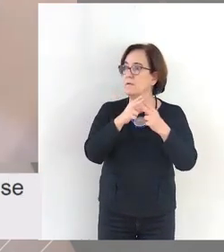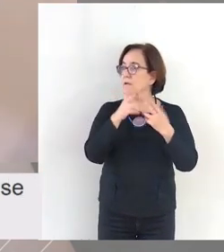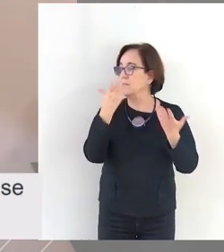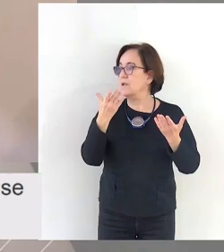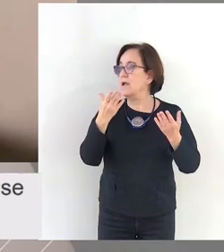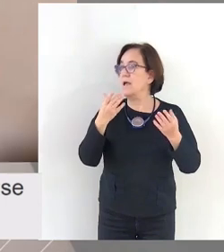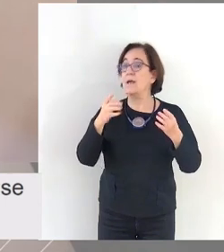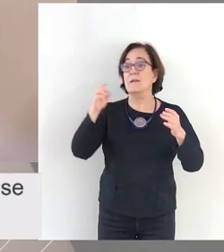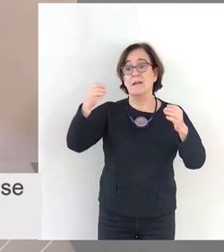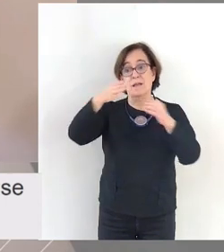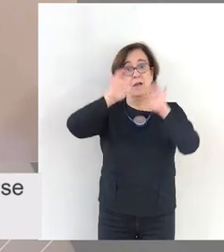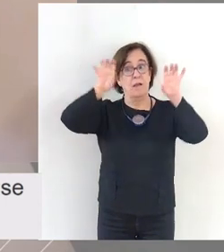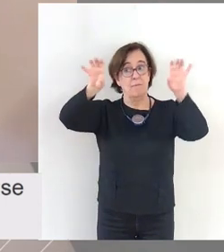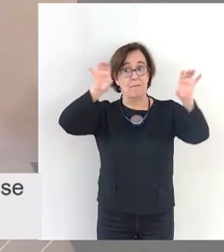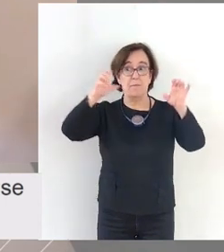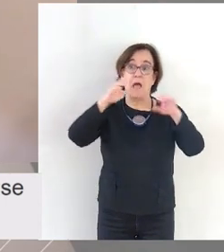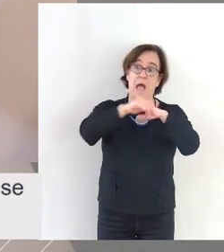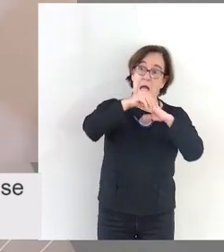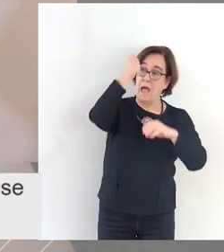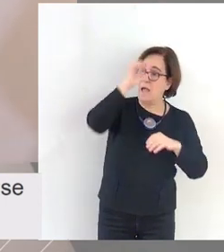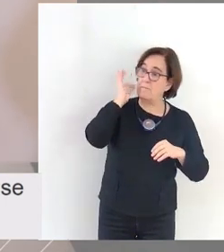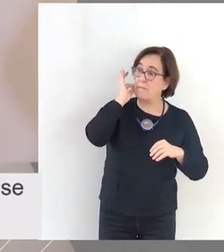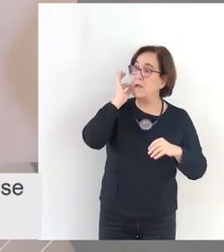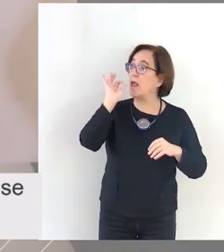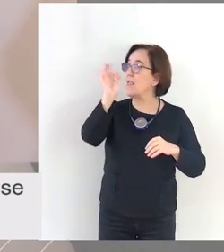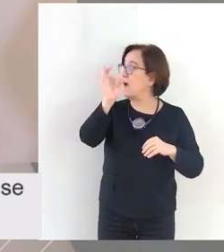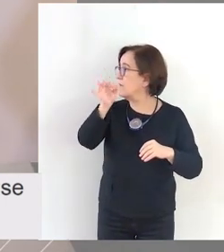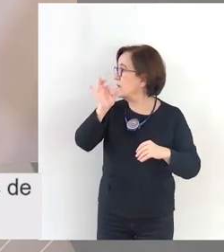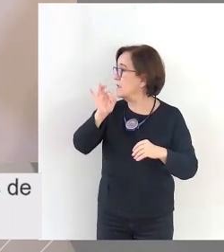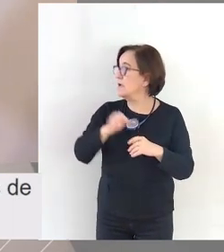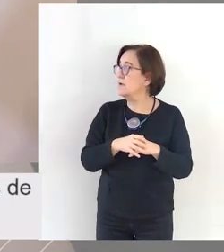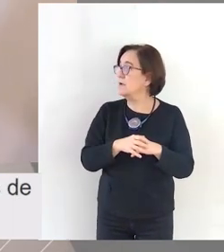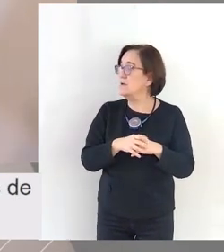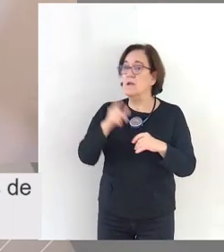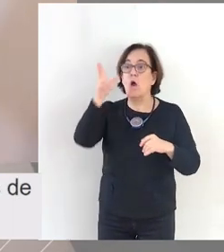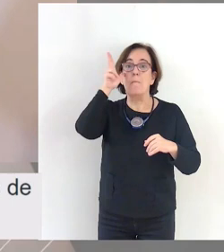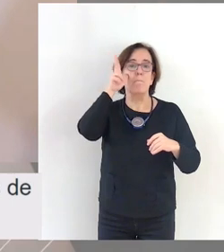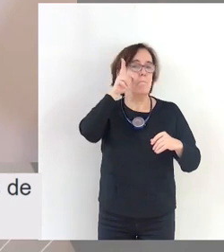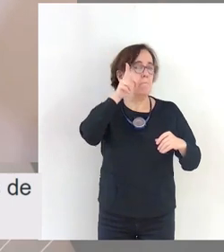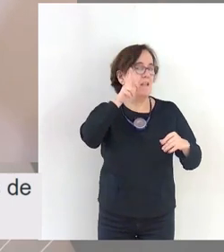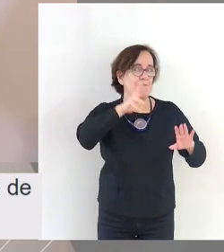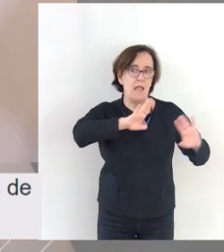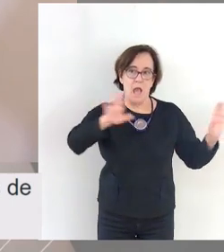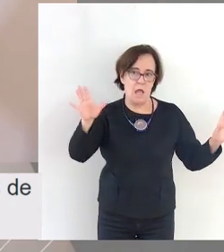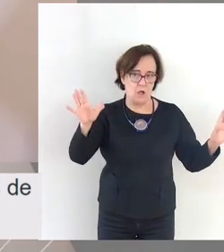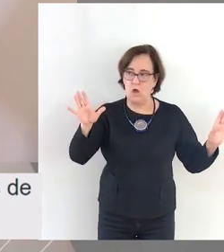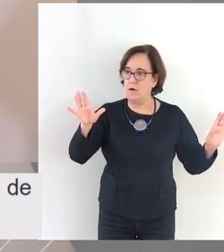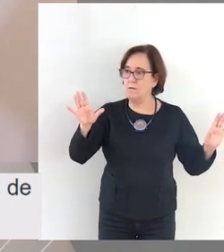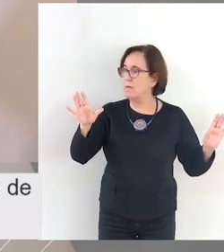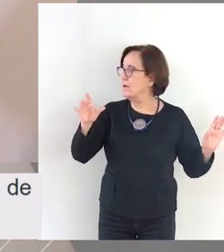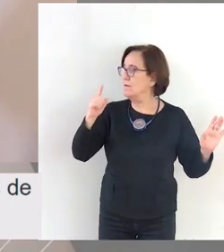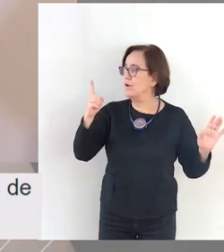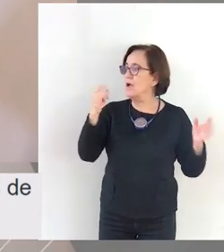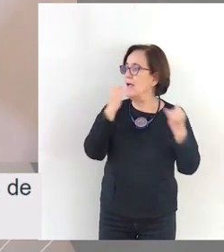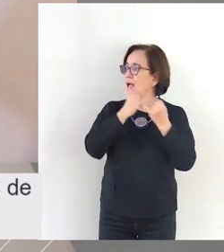de la media luna roja amigos y amigas la verdad es que bueno es un privilegio es un privilegio que un